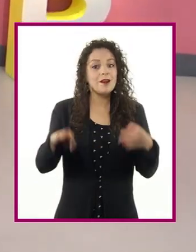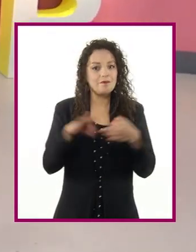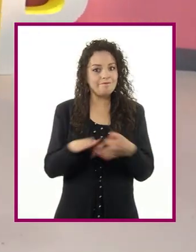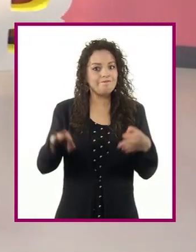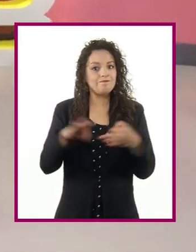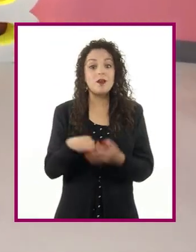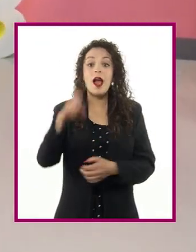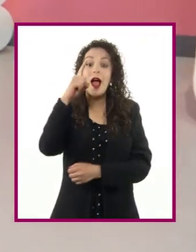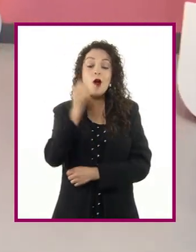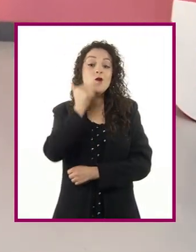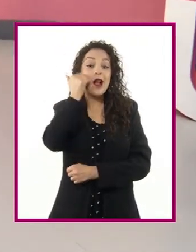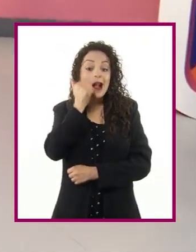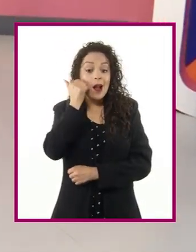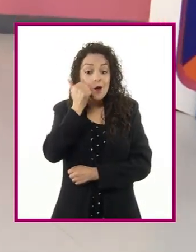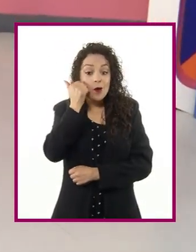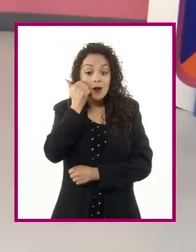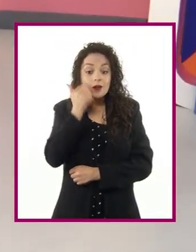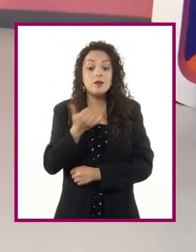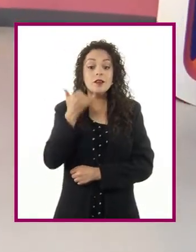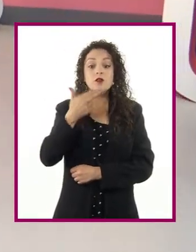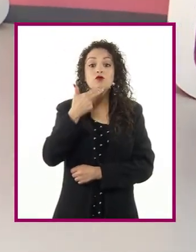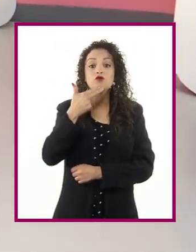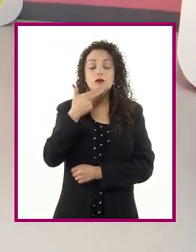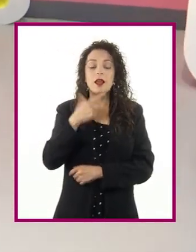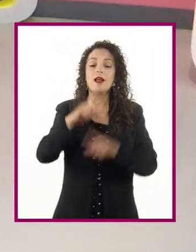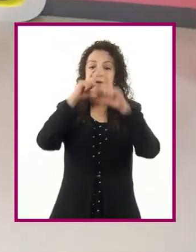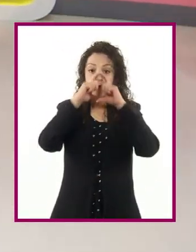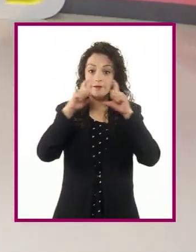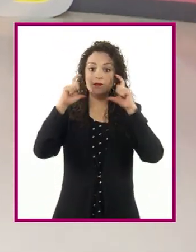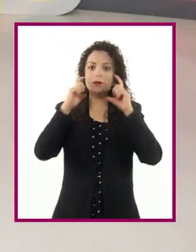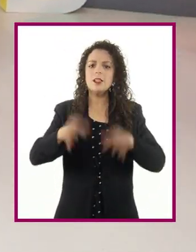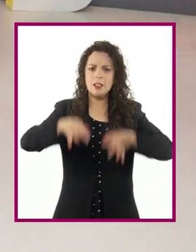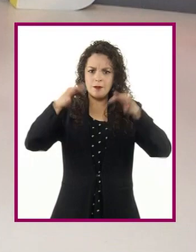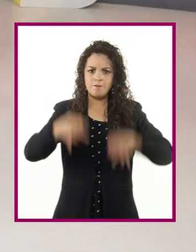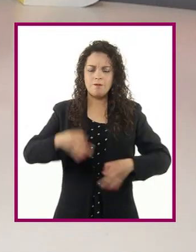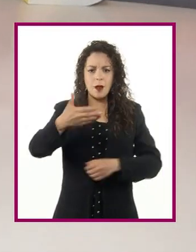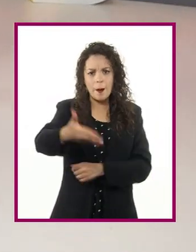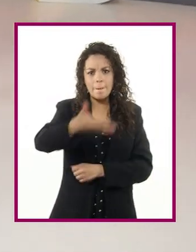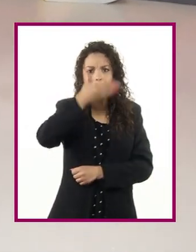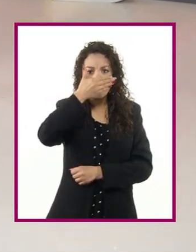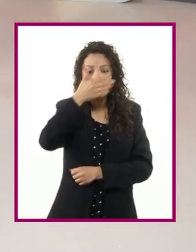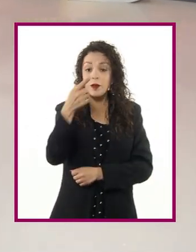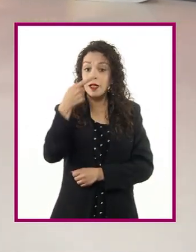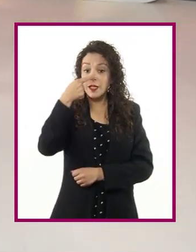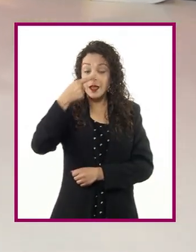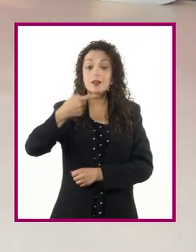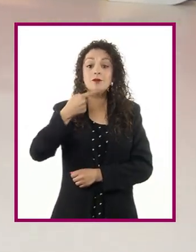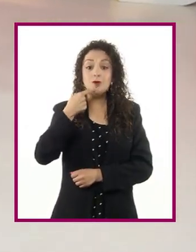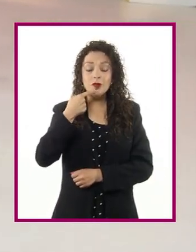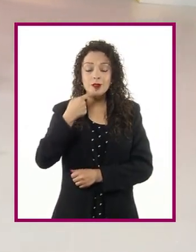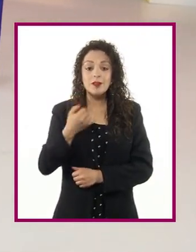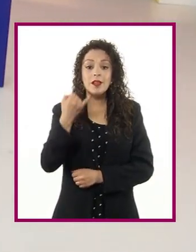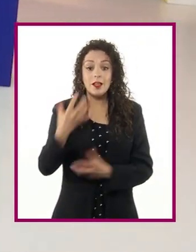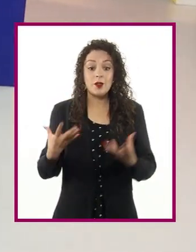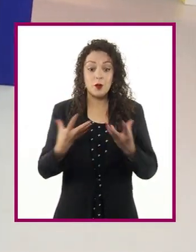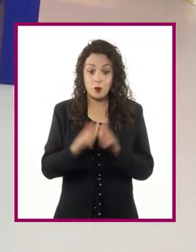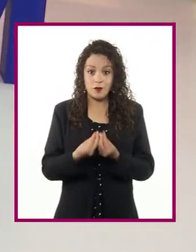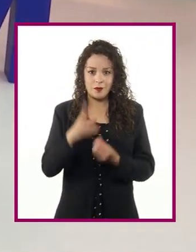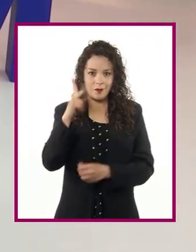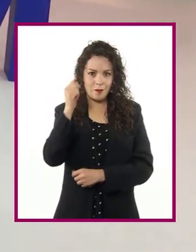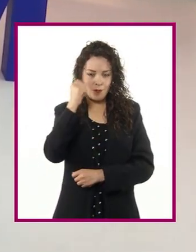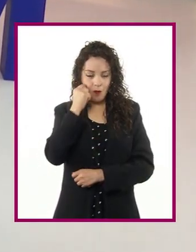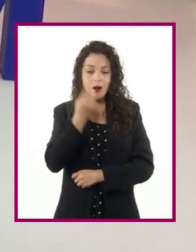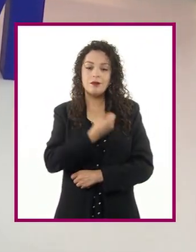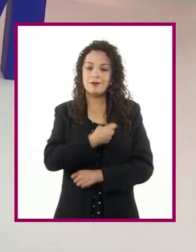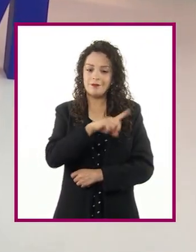manos con agua y abundante jabón, usando el cubrebocas de manera correcta, de forma que cubra nariz y boca, y aunque juntos, guardar